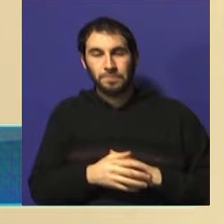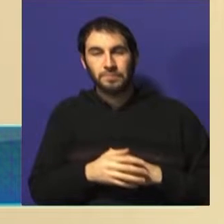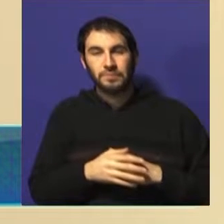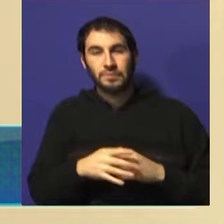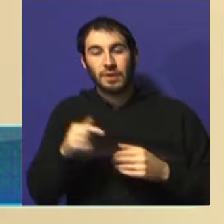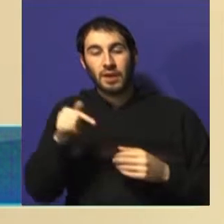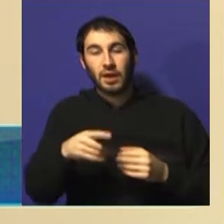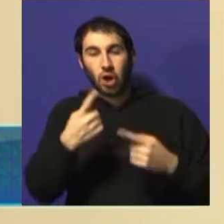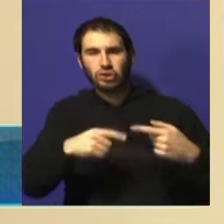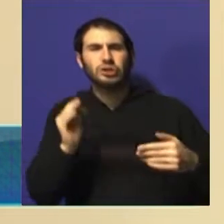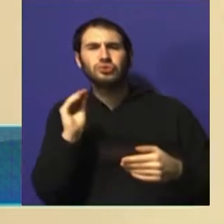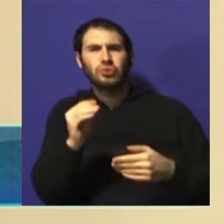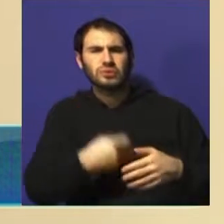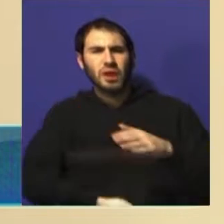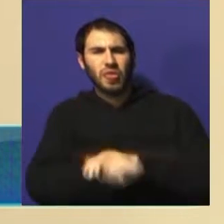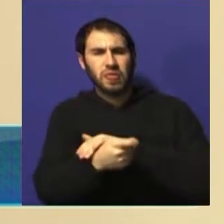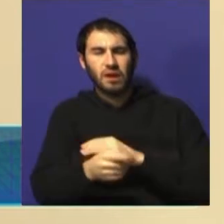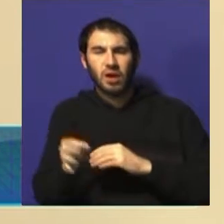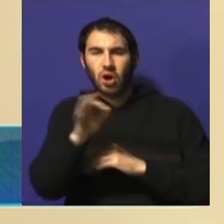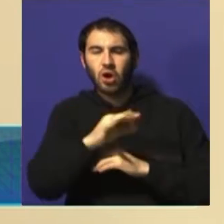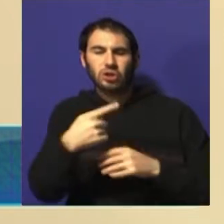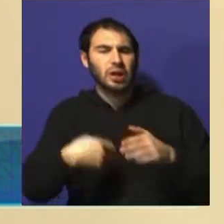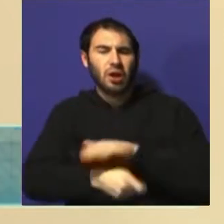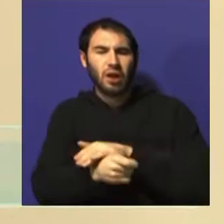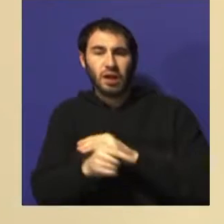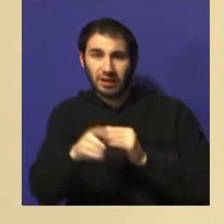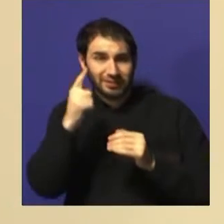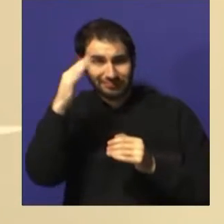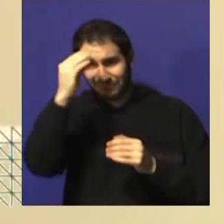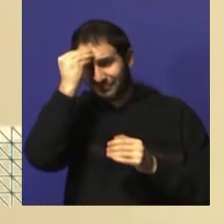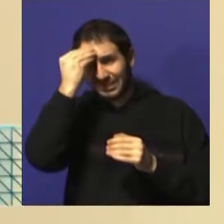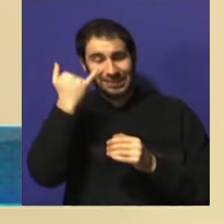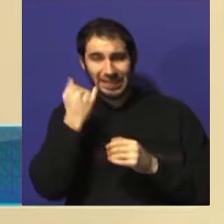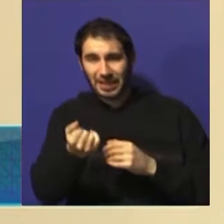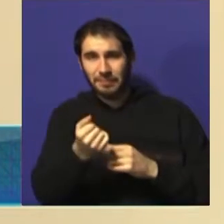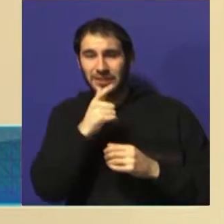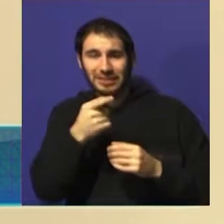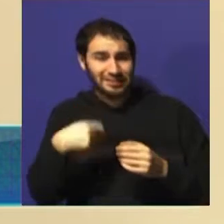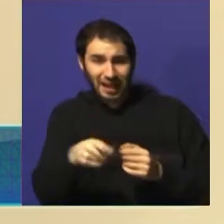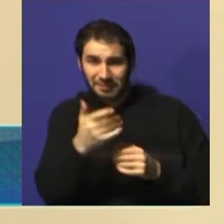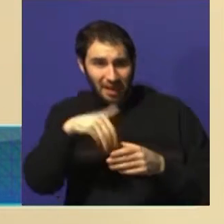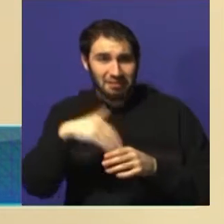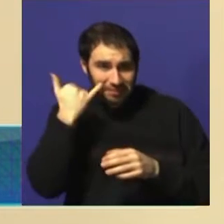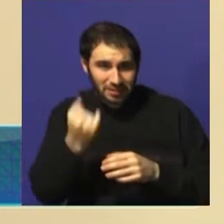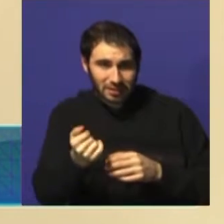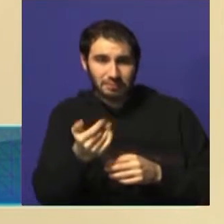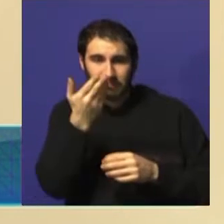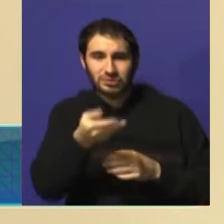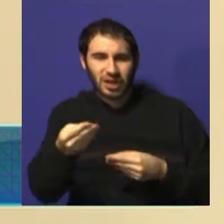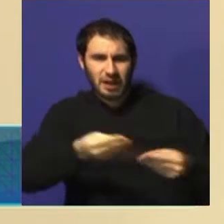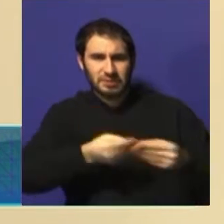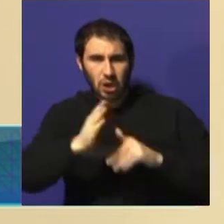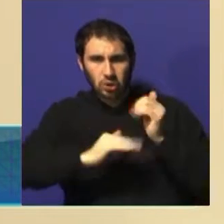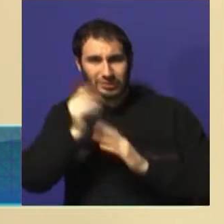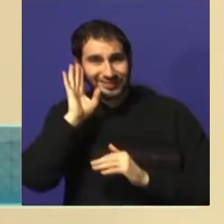la corrupción, por decirlo así, o el elemento corrupto está instalado, digamos, como parte del trámite. Exacto. Y esto lo saben los empresarios de la